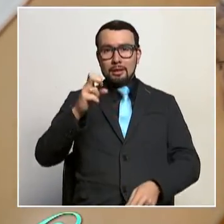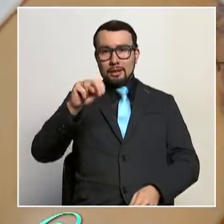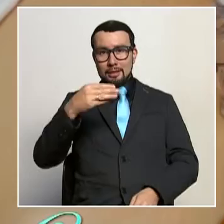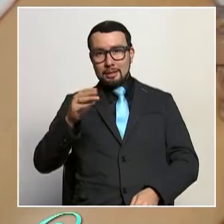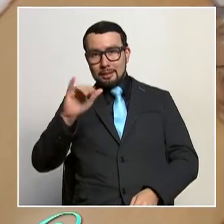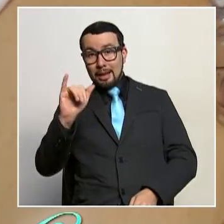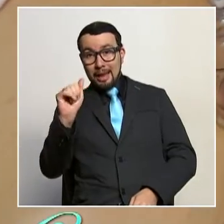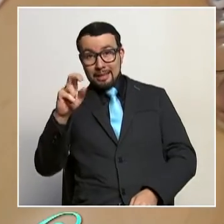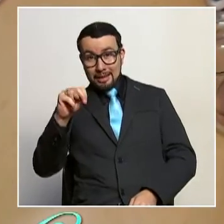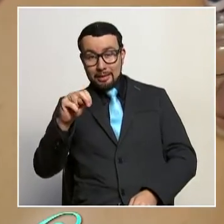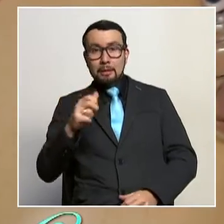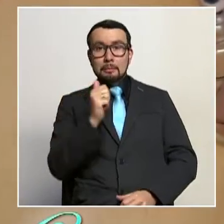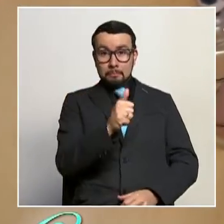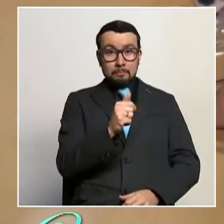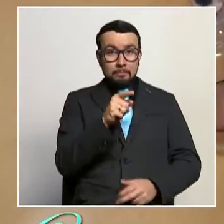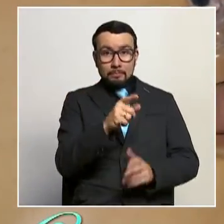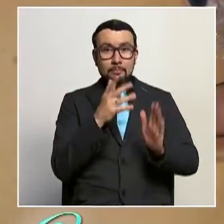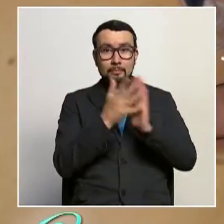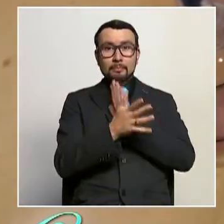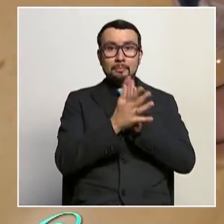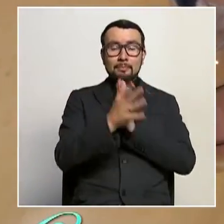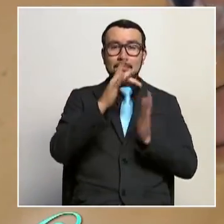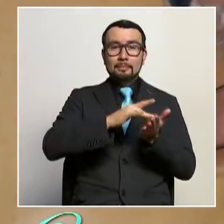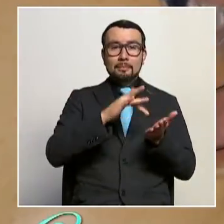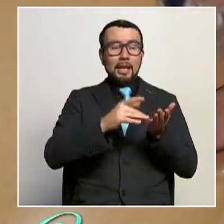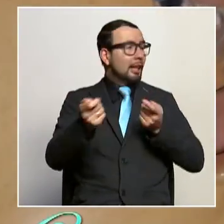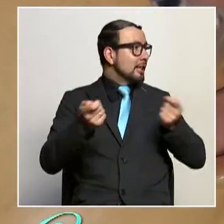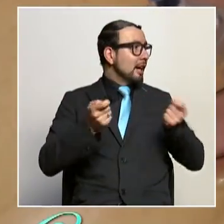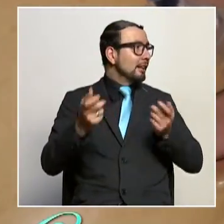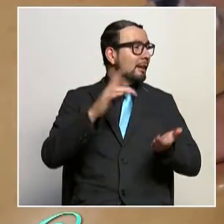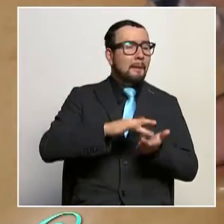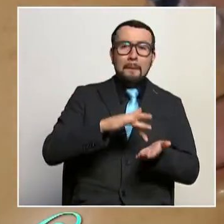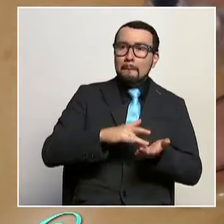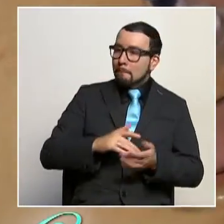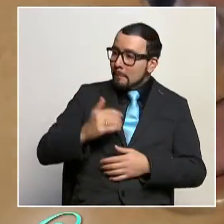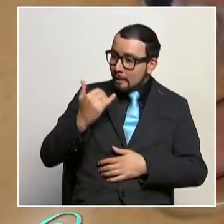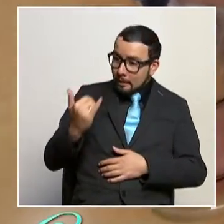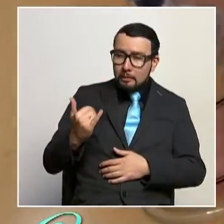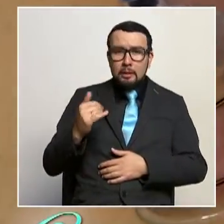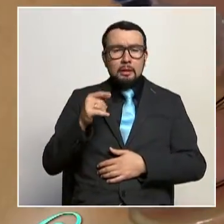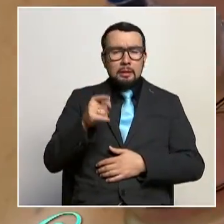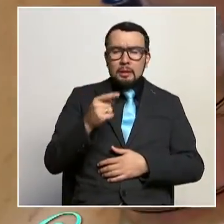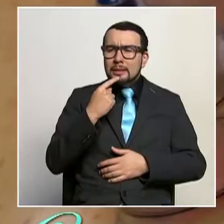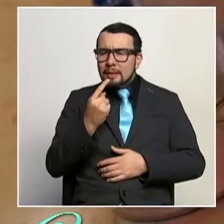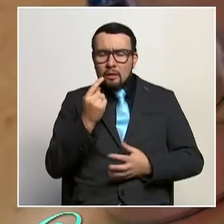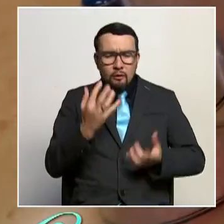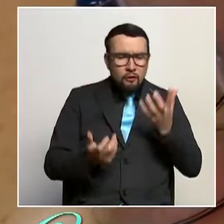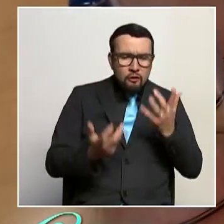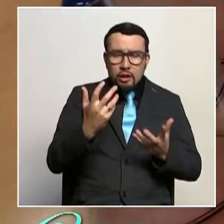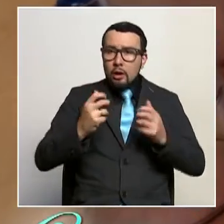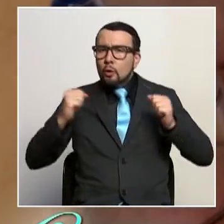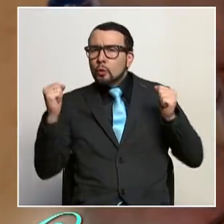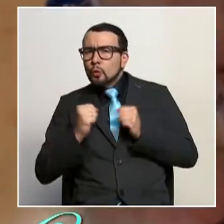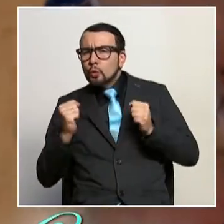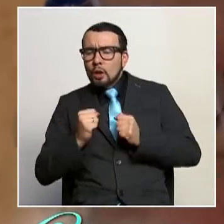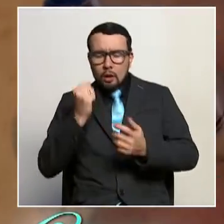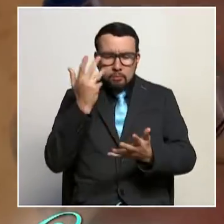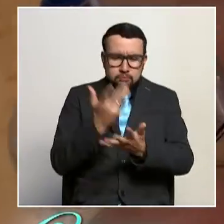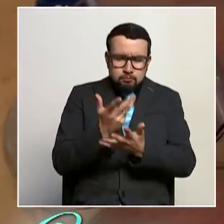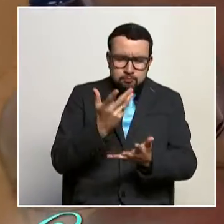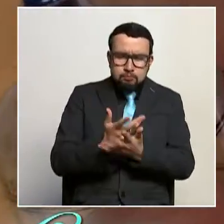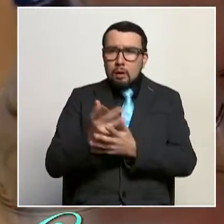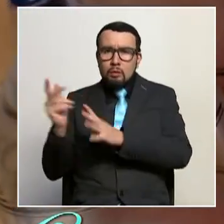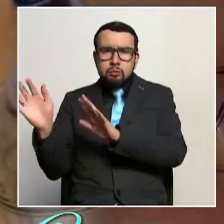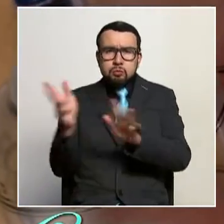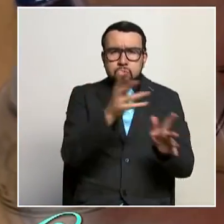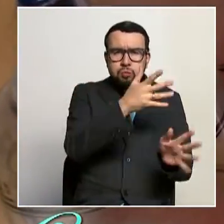plantea la influencia de las energías celestes, digámoslo así, que son el frío, el fuego, la sequedad, la humedad, el viento y el calor.